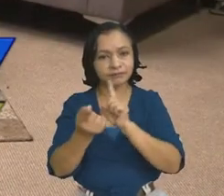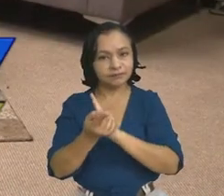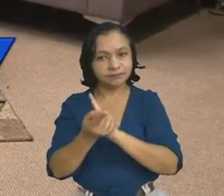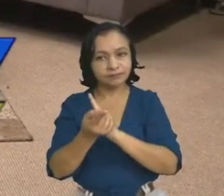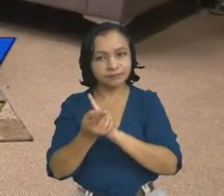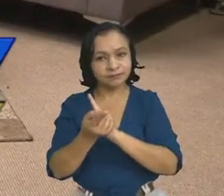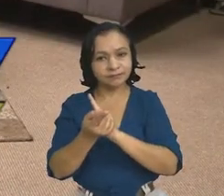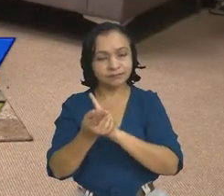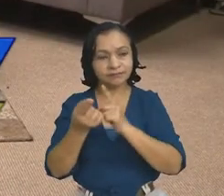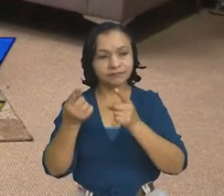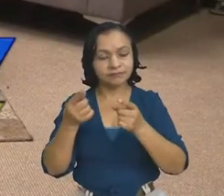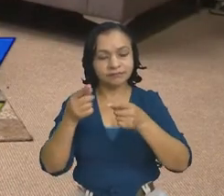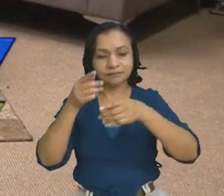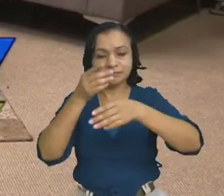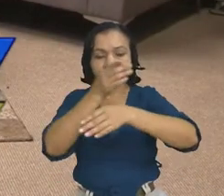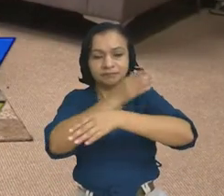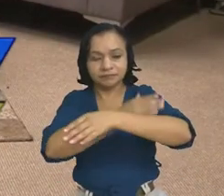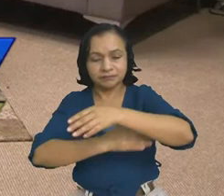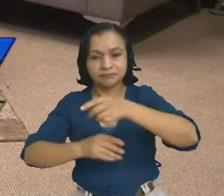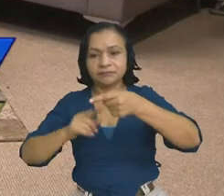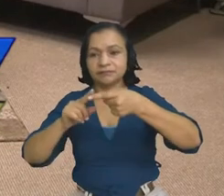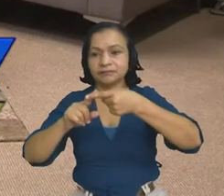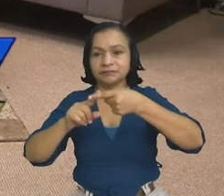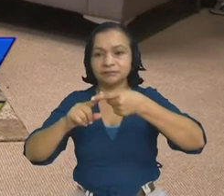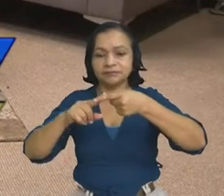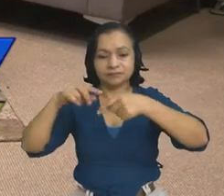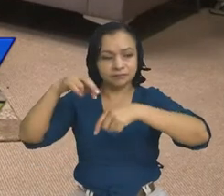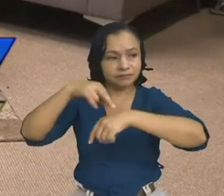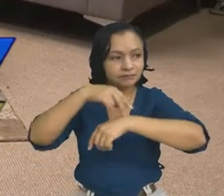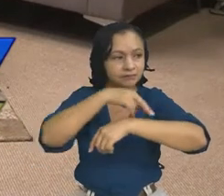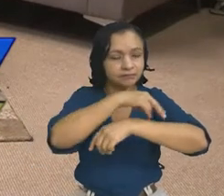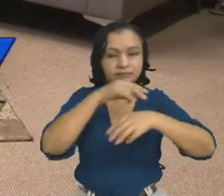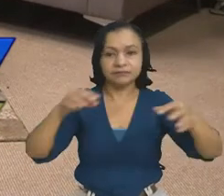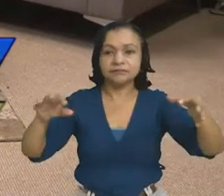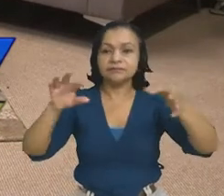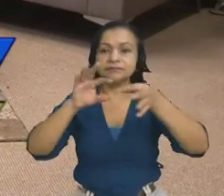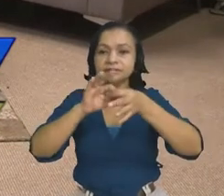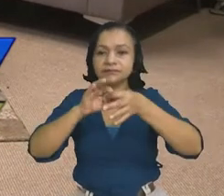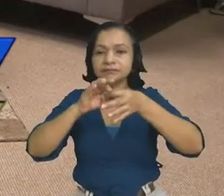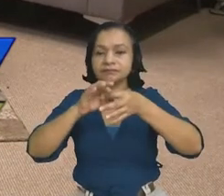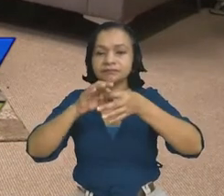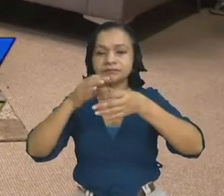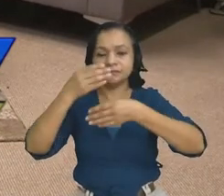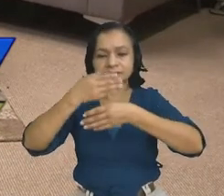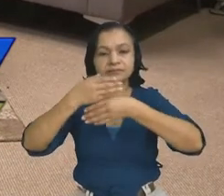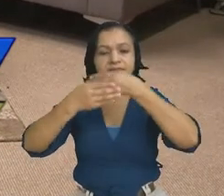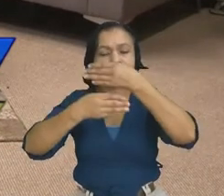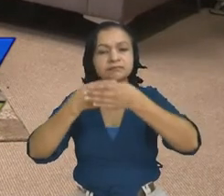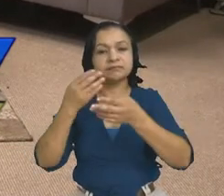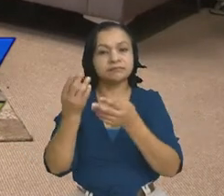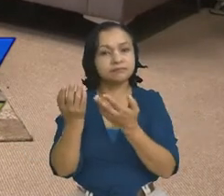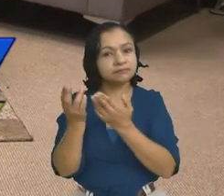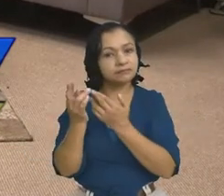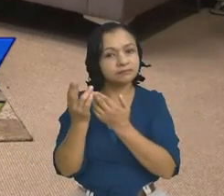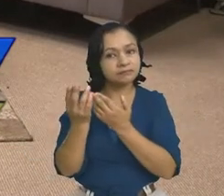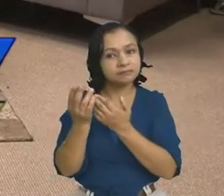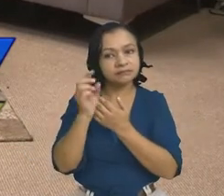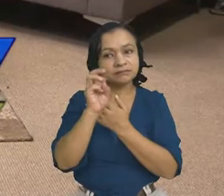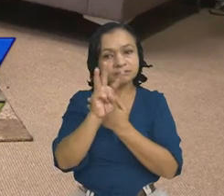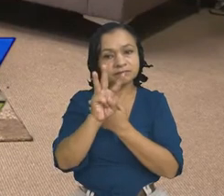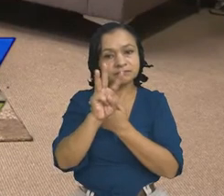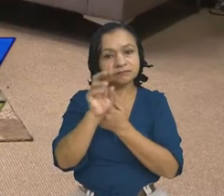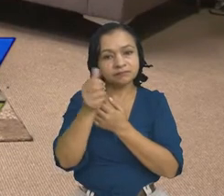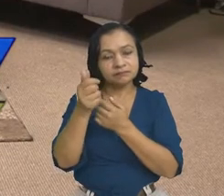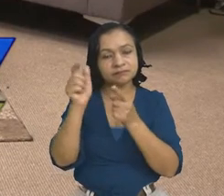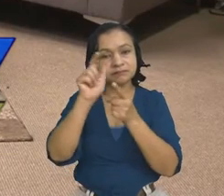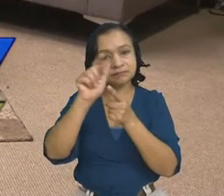de miembros va a continuar. El hecho es que a la par se va a ir construyendo. Aproximadamente se espera unos 36